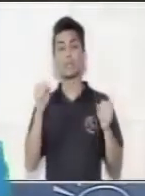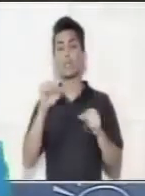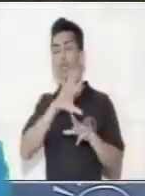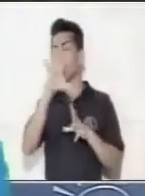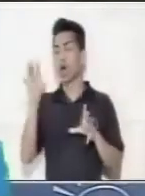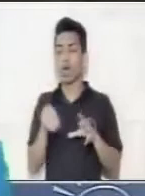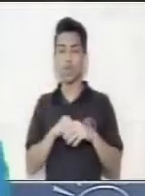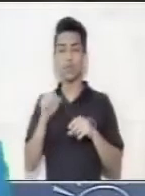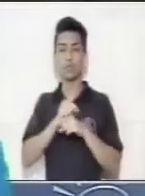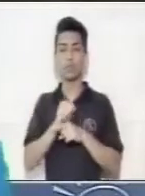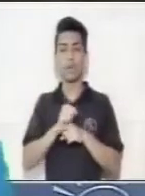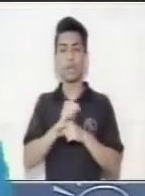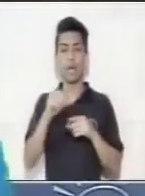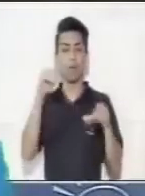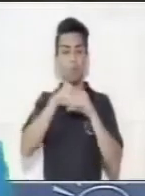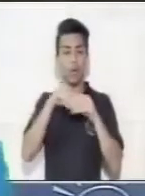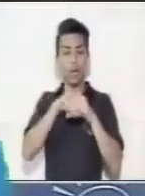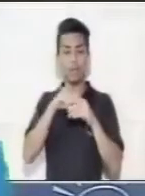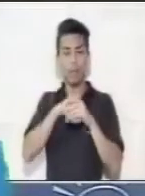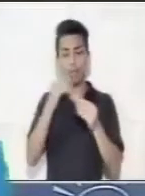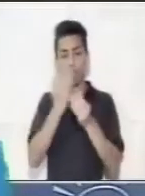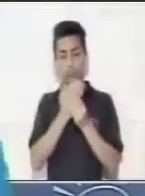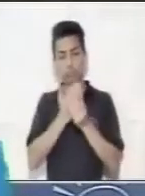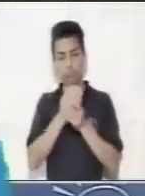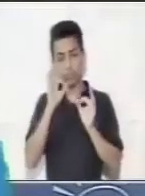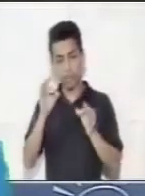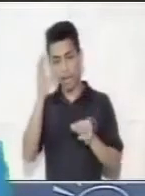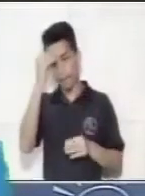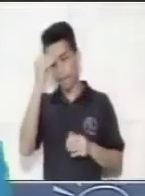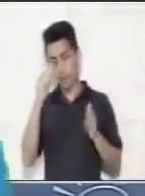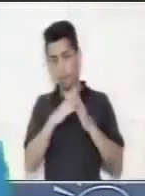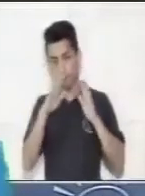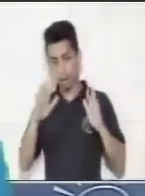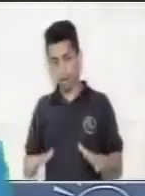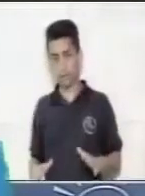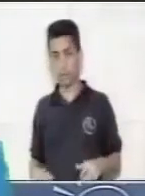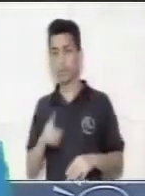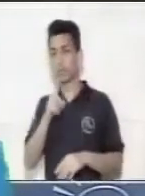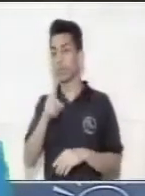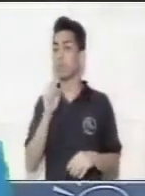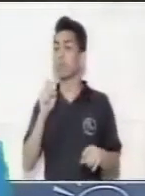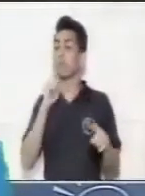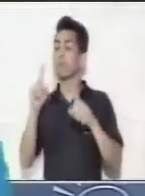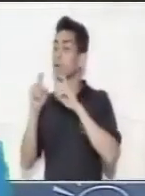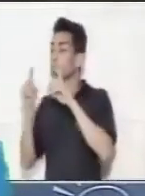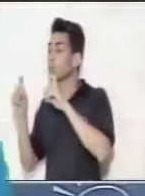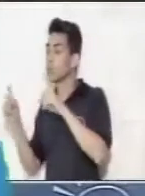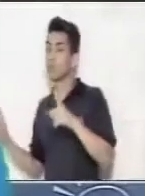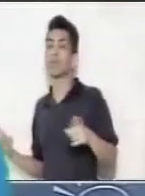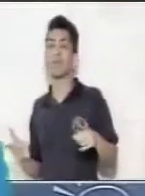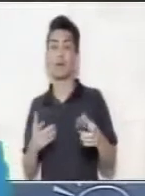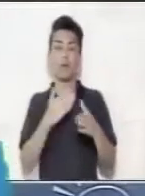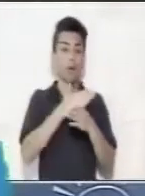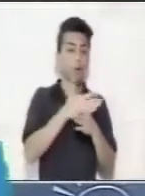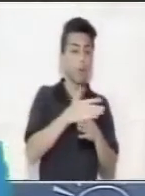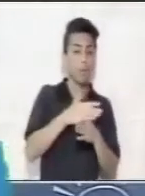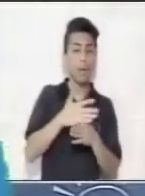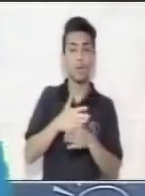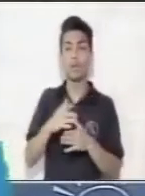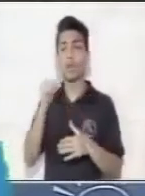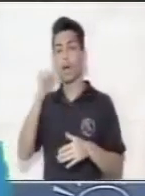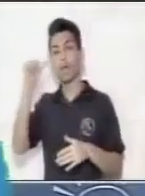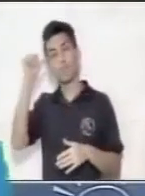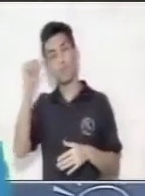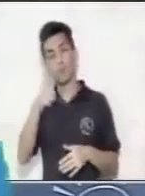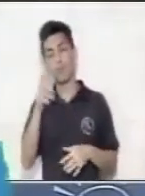prácticas y guardarlas en su portafolio de Aprendo en Casa. Consulten pregunten, compartan con un